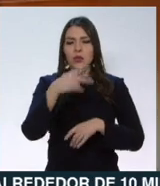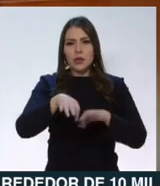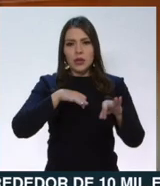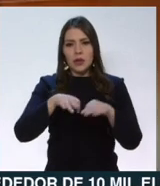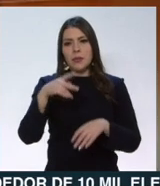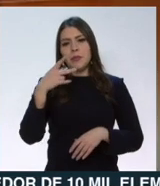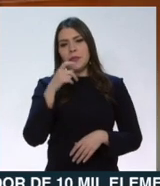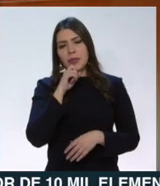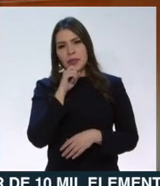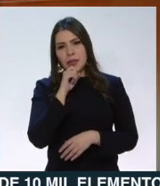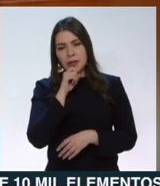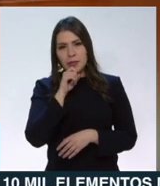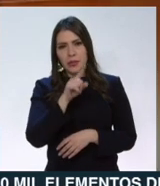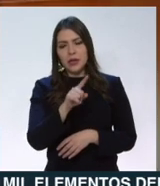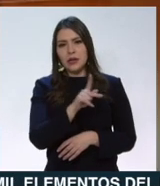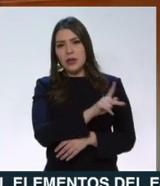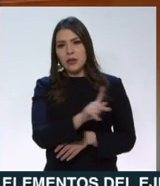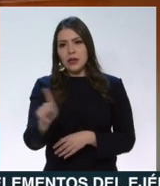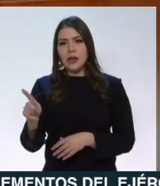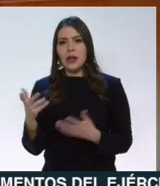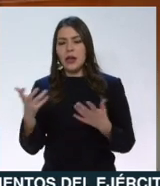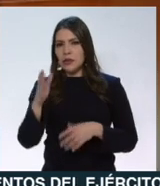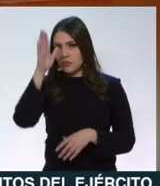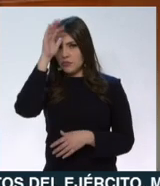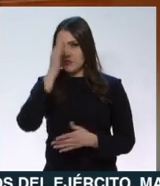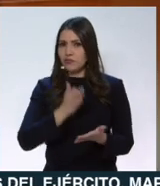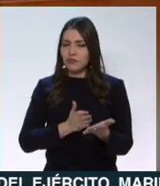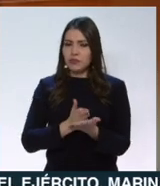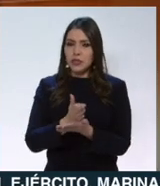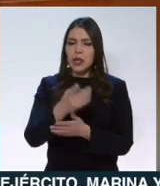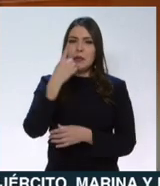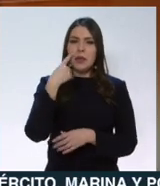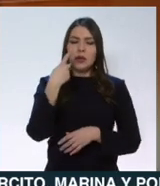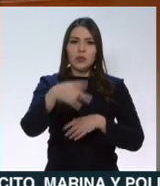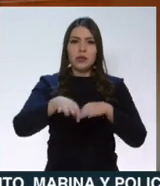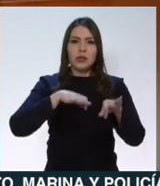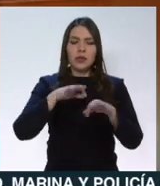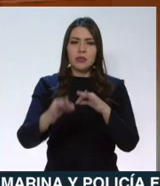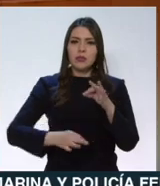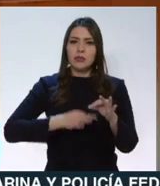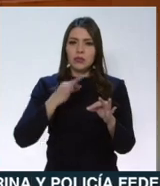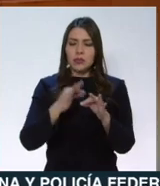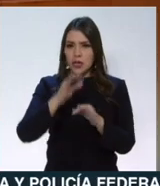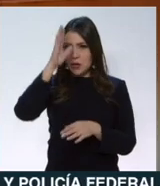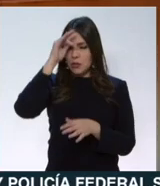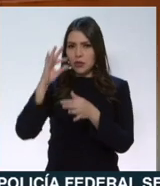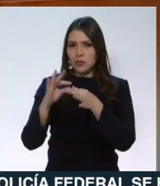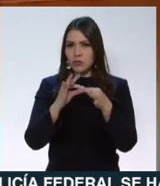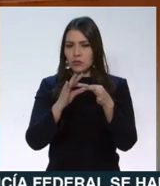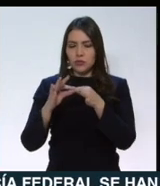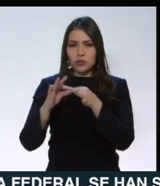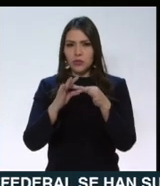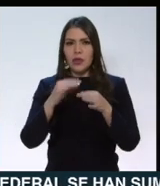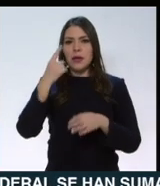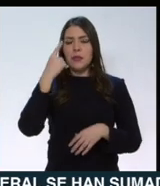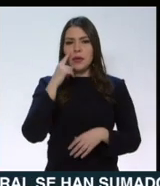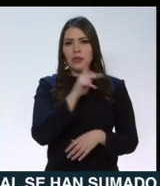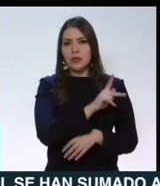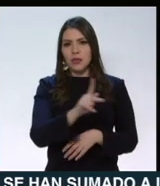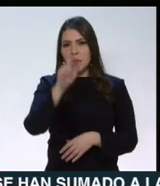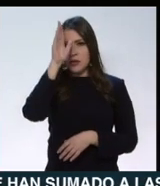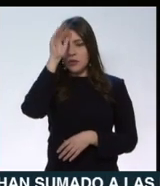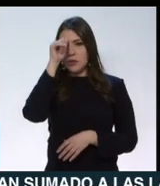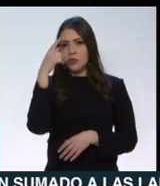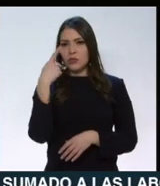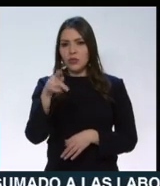pero también vamos a ser fieles seguidores de que actúe con la dependencia y él, con toda